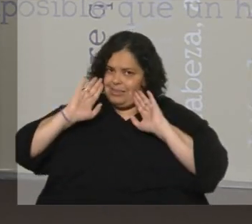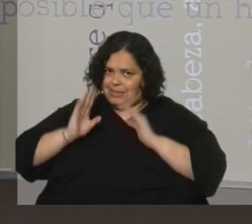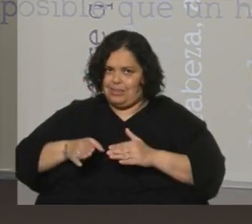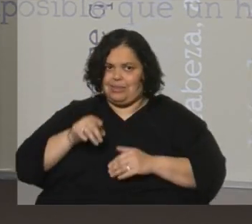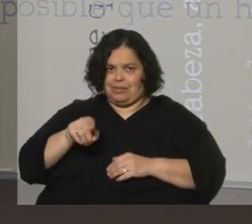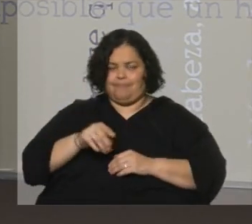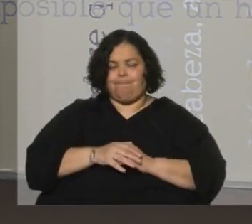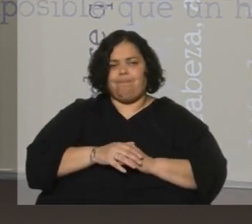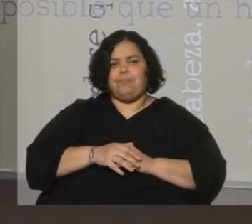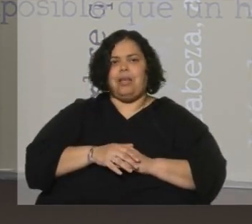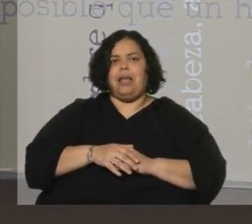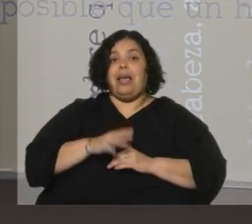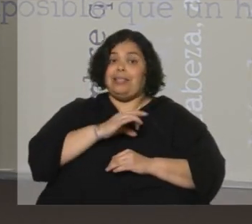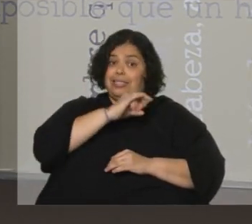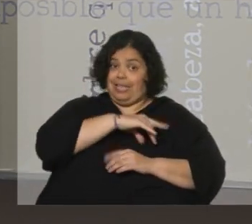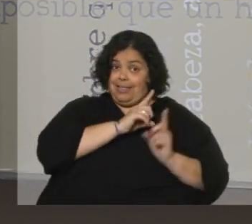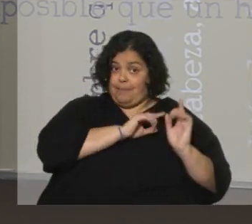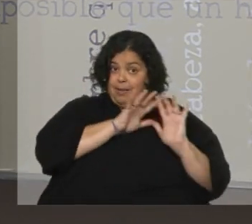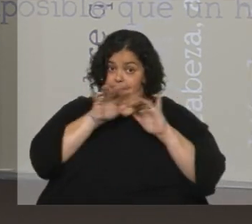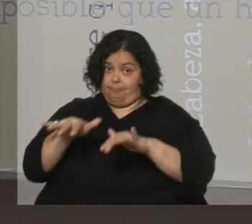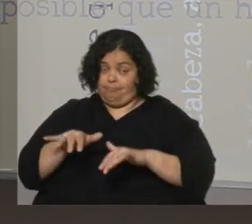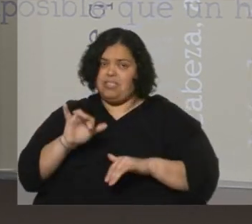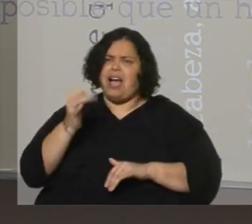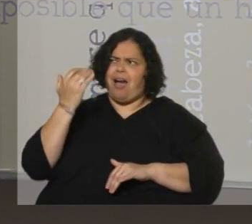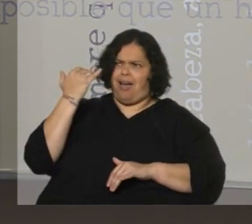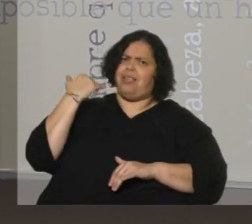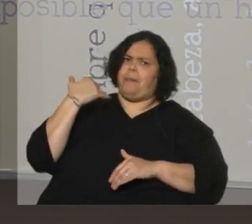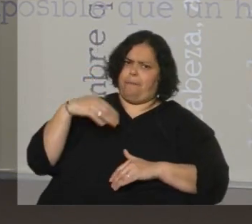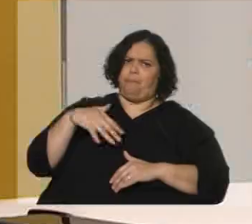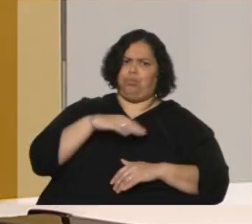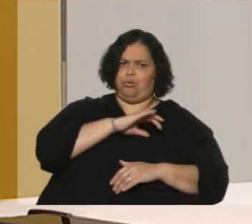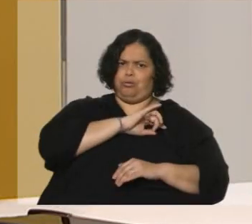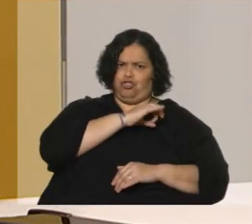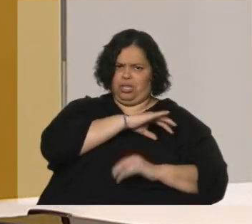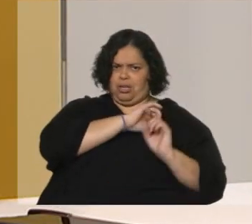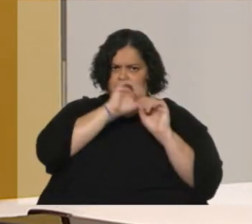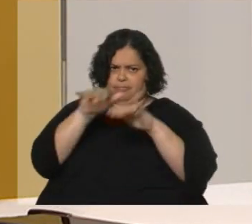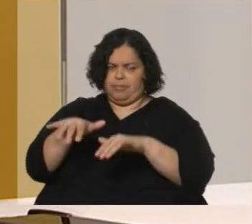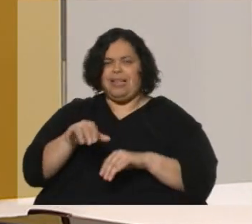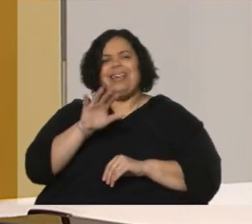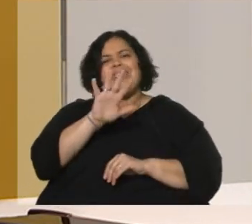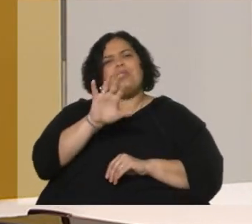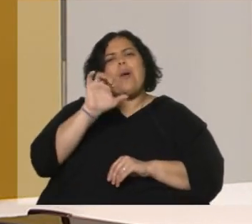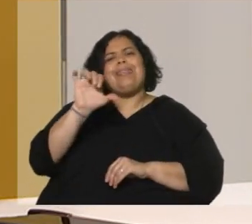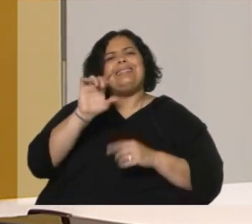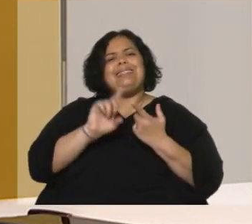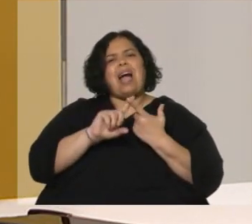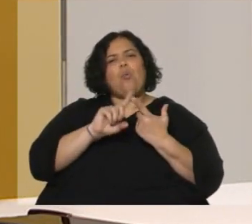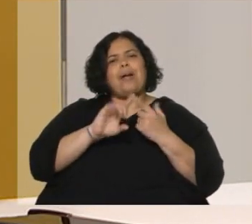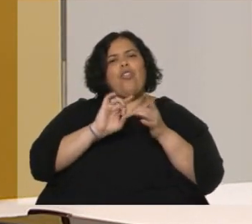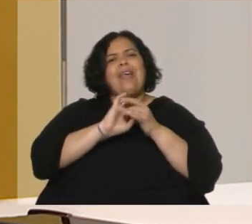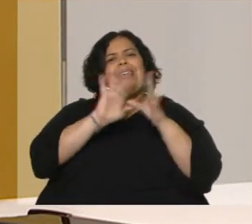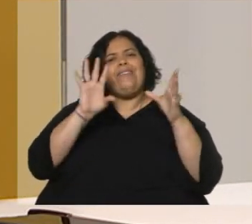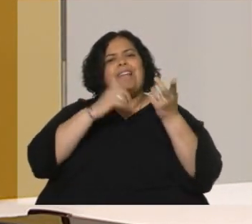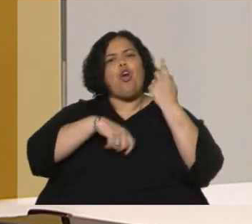gran apuesta allí van los chilenos eh Y bueno hace rato eh Sí sí sin d 56 tienen acuerdos de libre comercio los